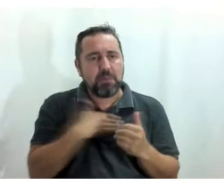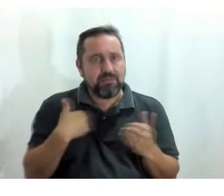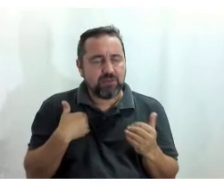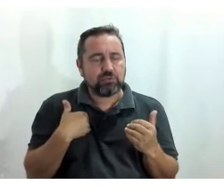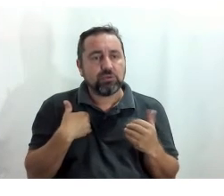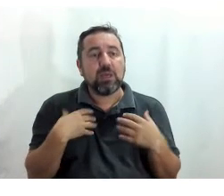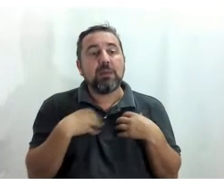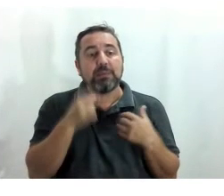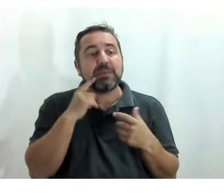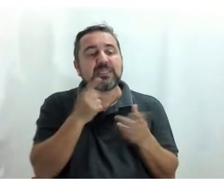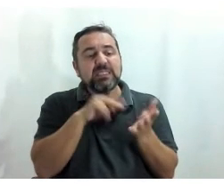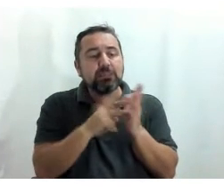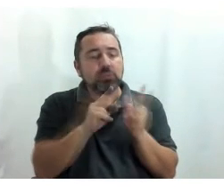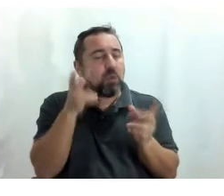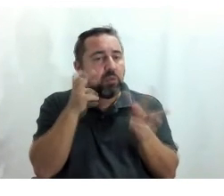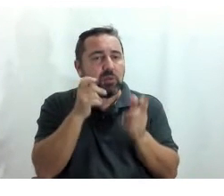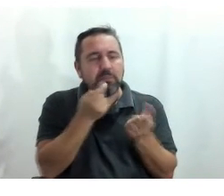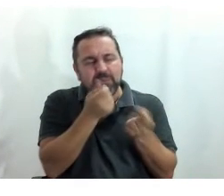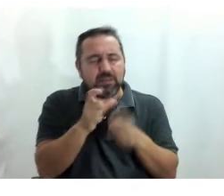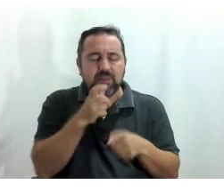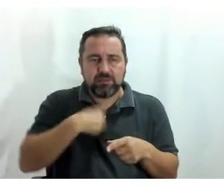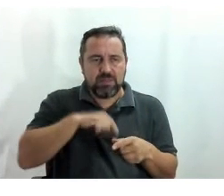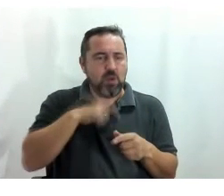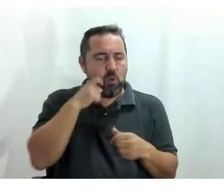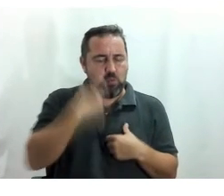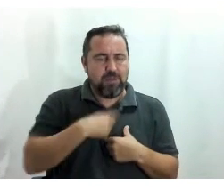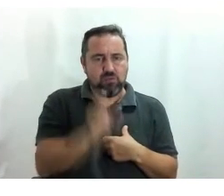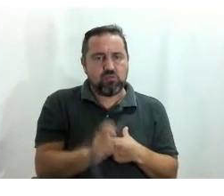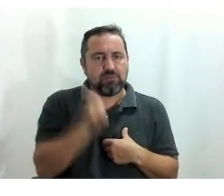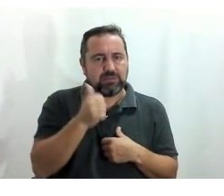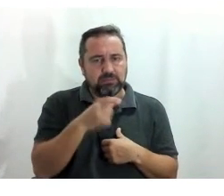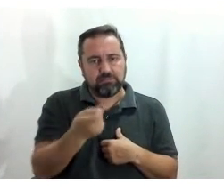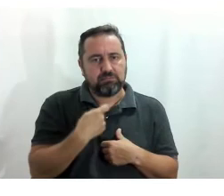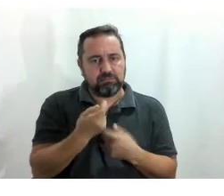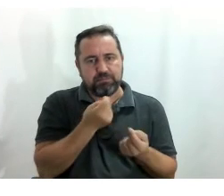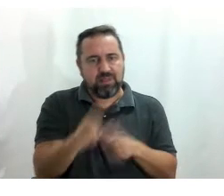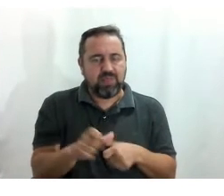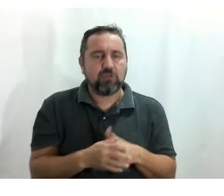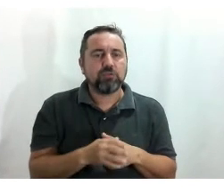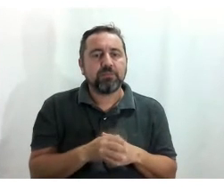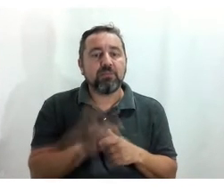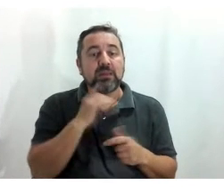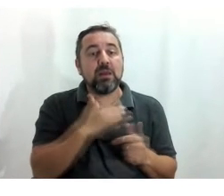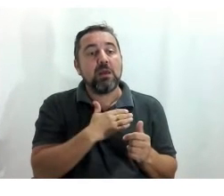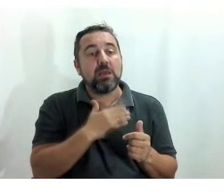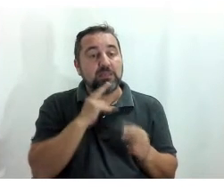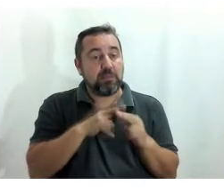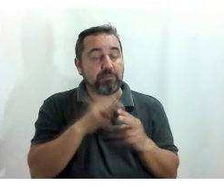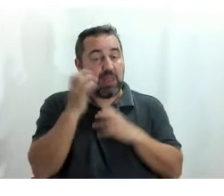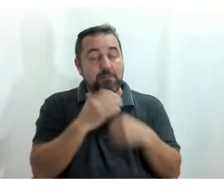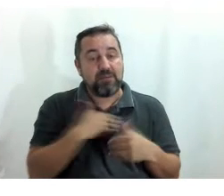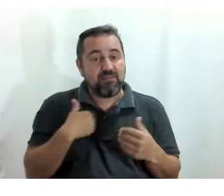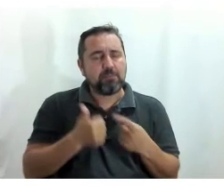sistema auditivo más semejante al de los pacientes, al de la especie humana. Entre ellos, entre los mamíferos,